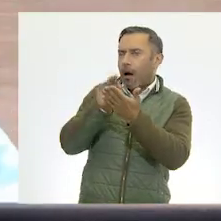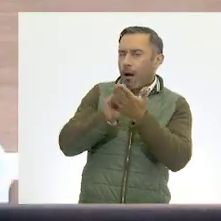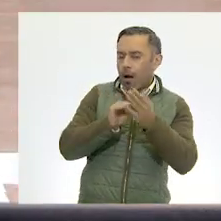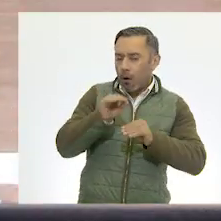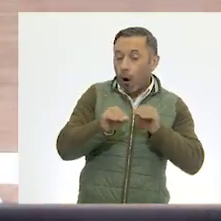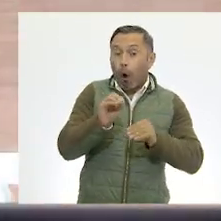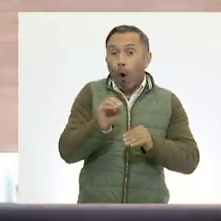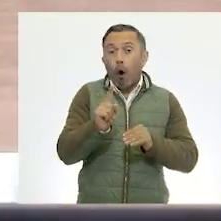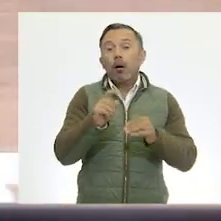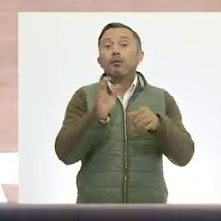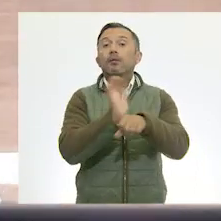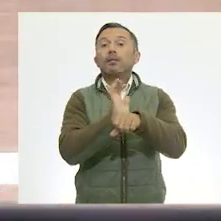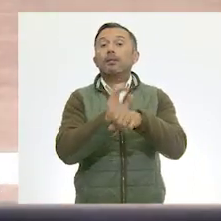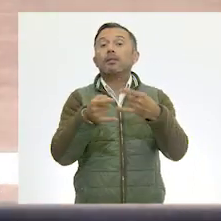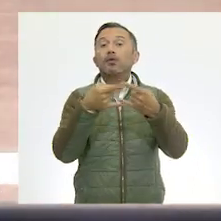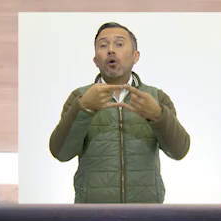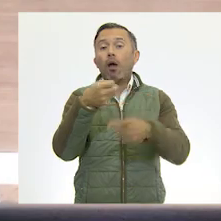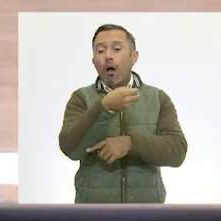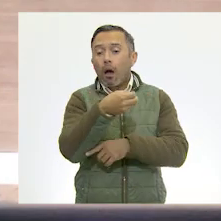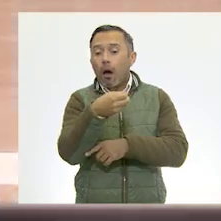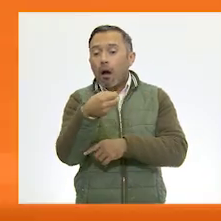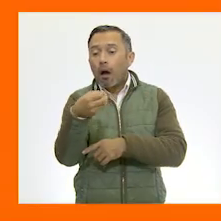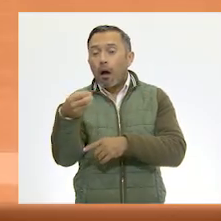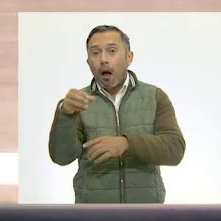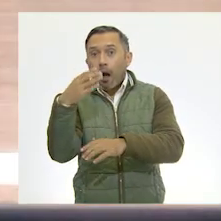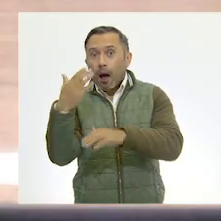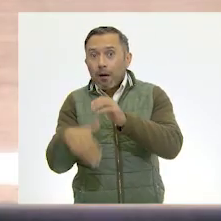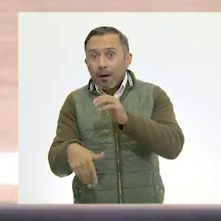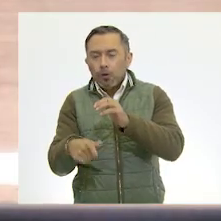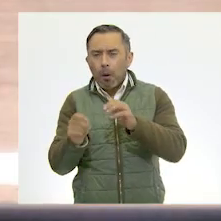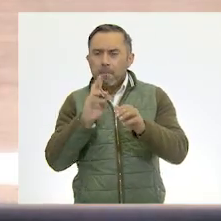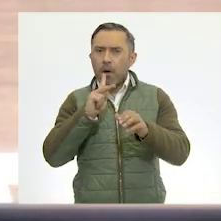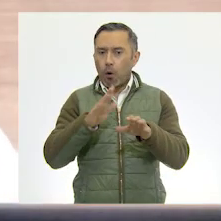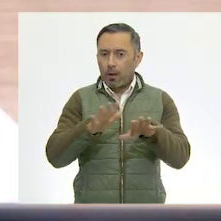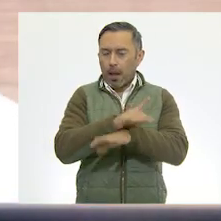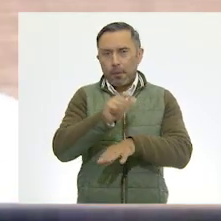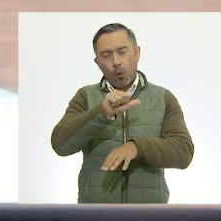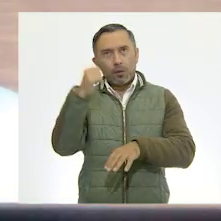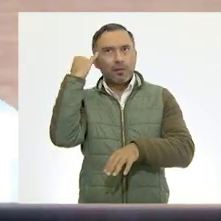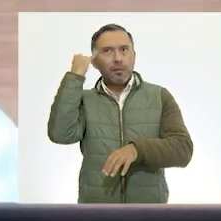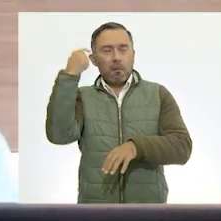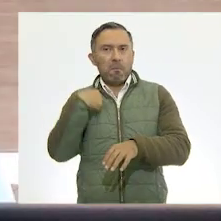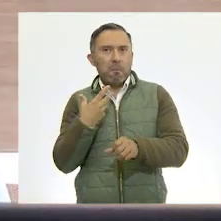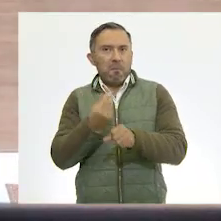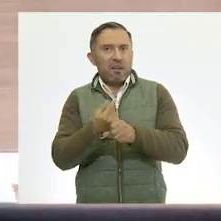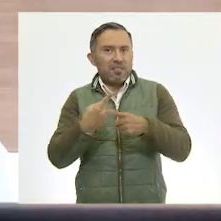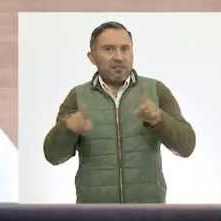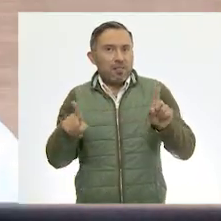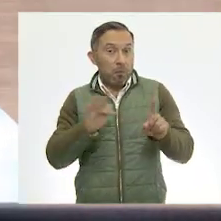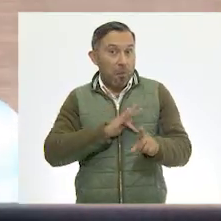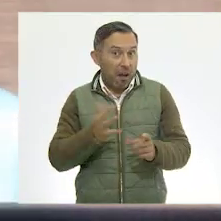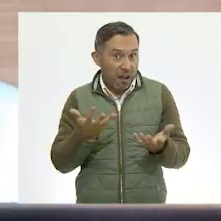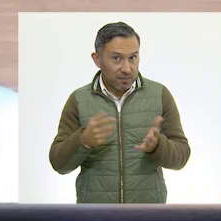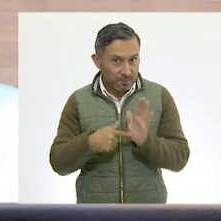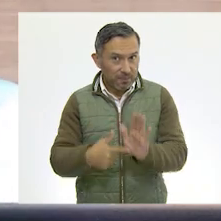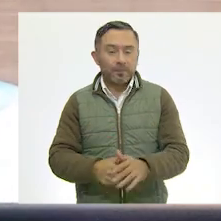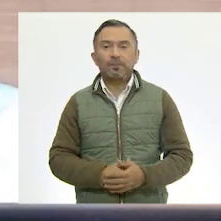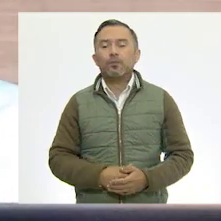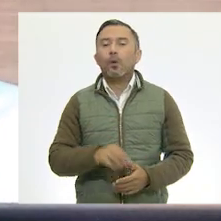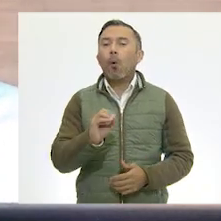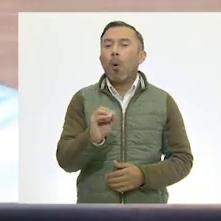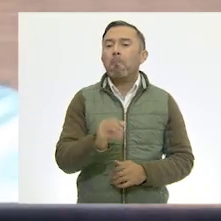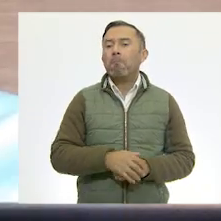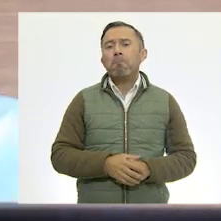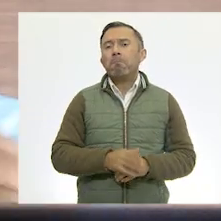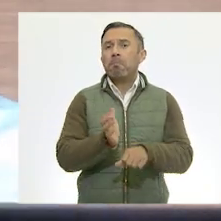final, hacer una adaptación completamente novedosa. Otra que he pensado es, lo pueden hacer canción. O sea, hagan una canción